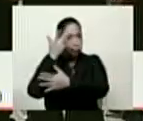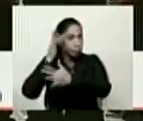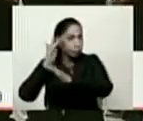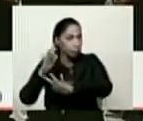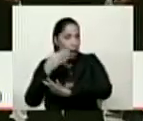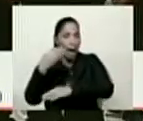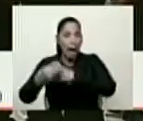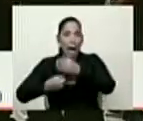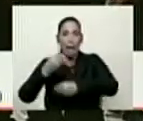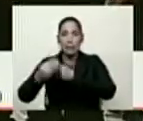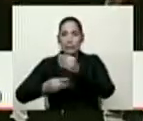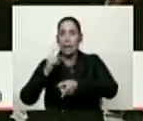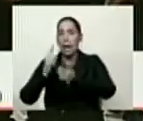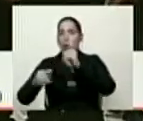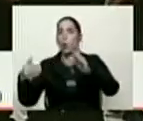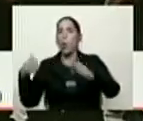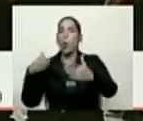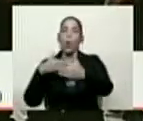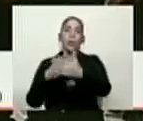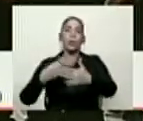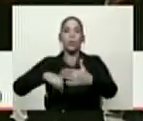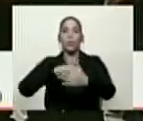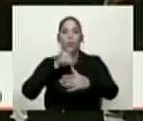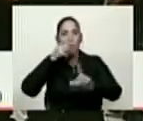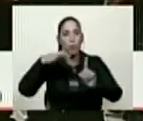contra nuestro pueblo, debe encontrarnos